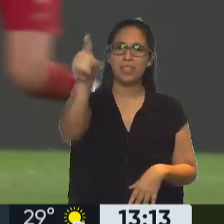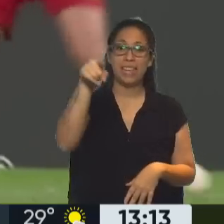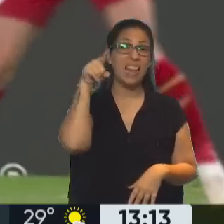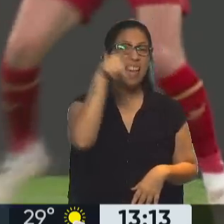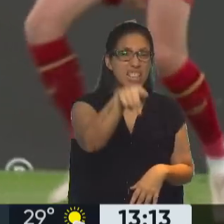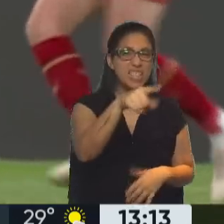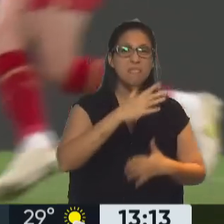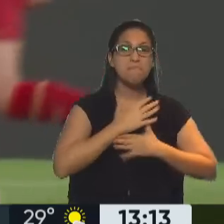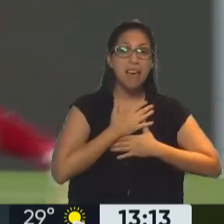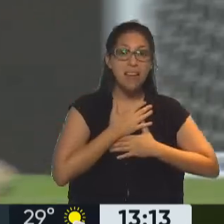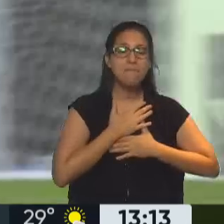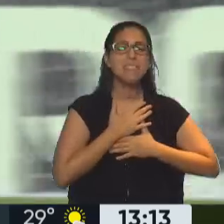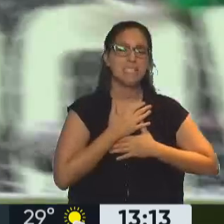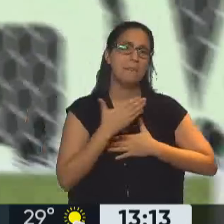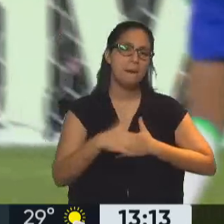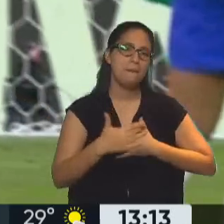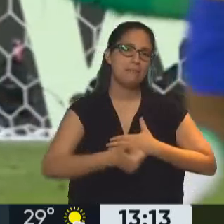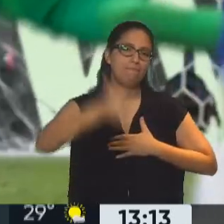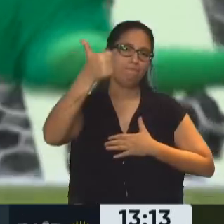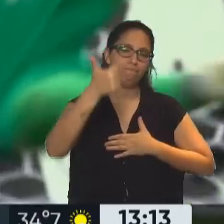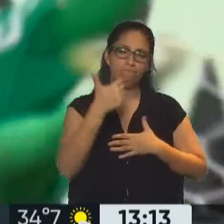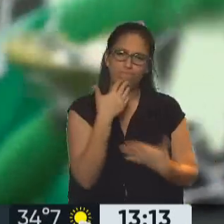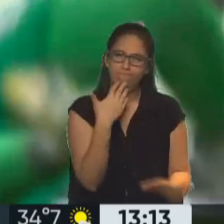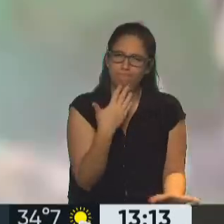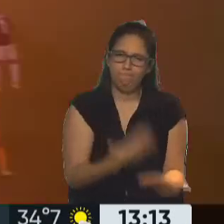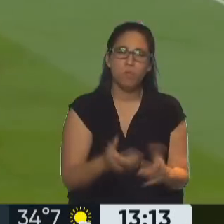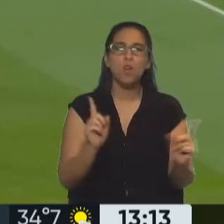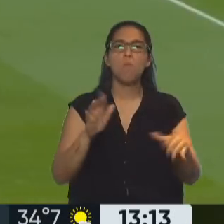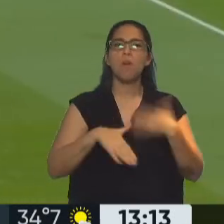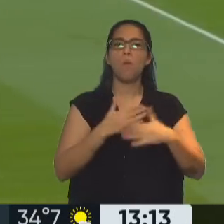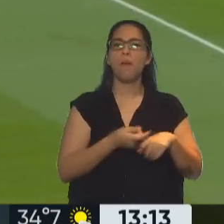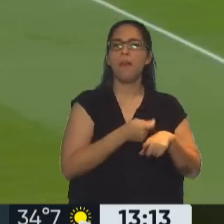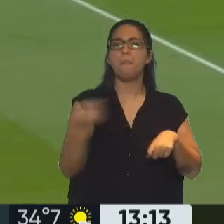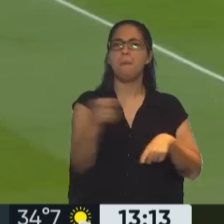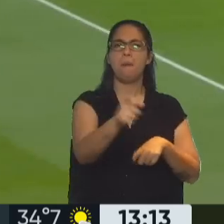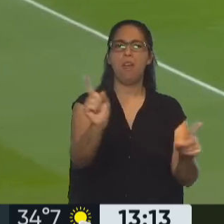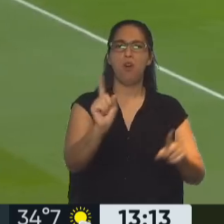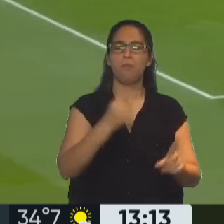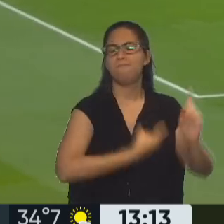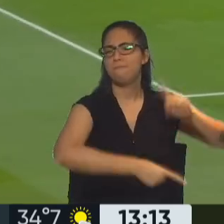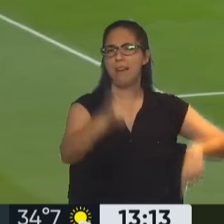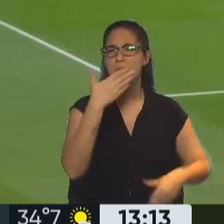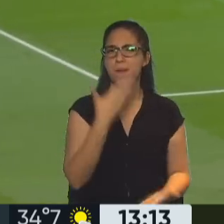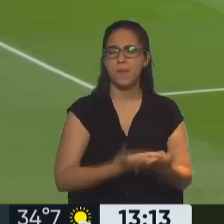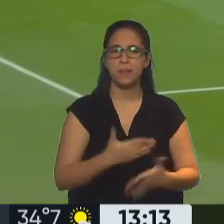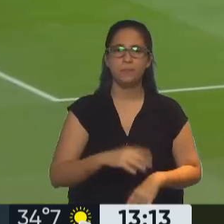mí es el que va a ganar, por lo espectacular, no por jugada colectiva. Es el número 2, el tercero,